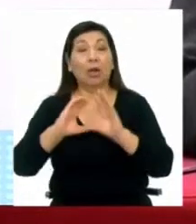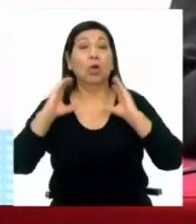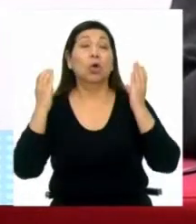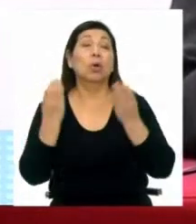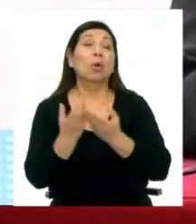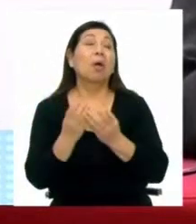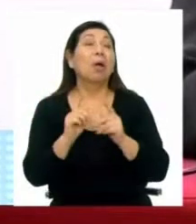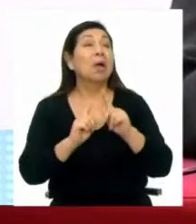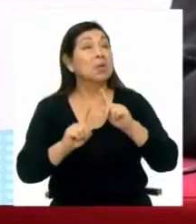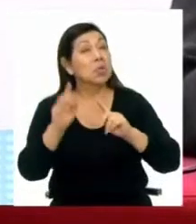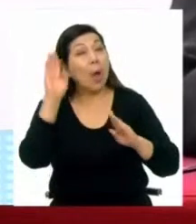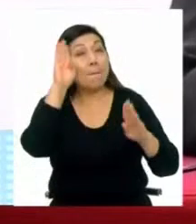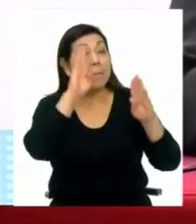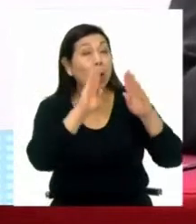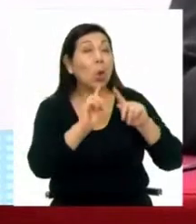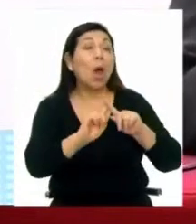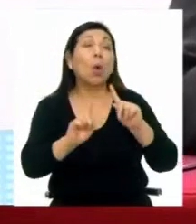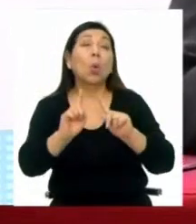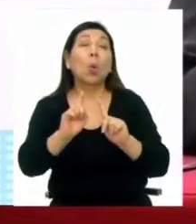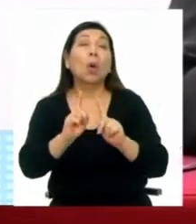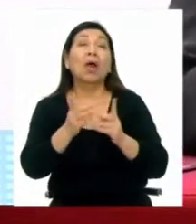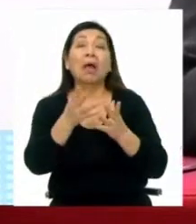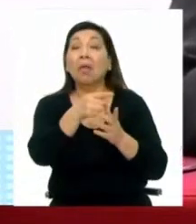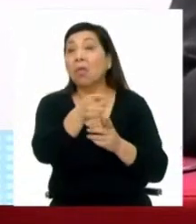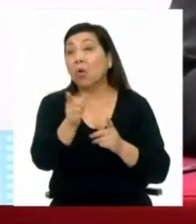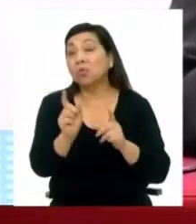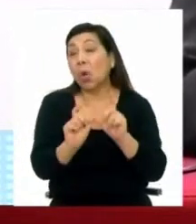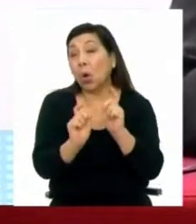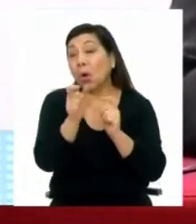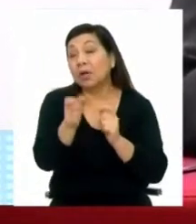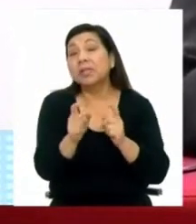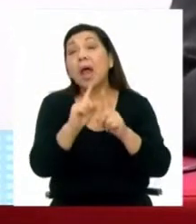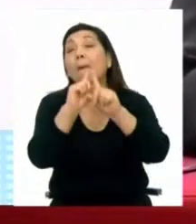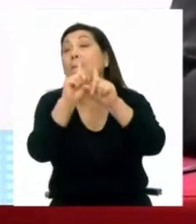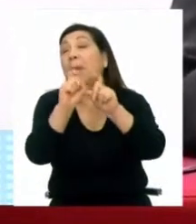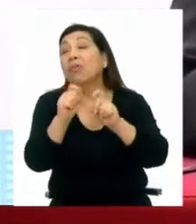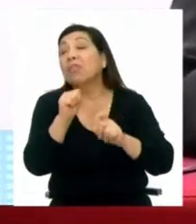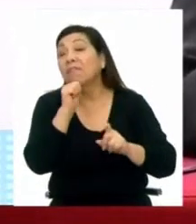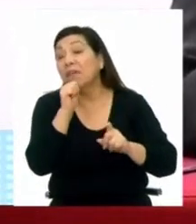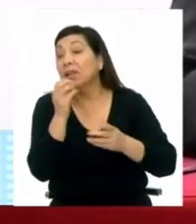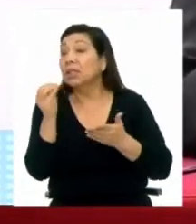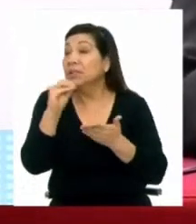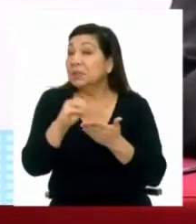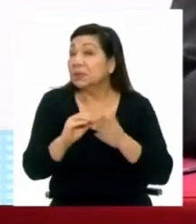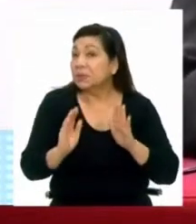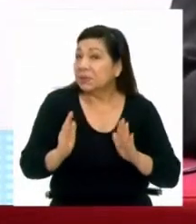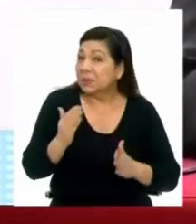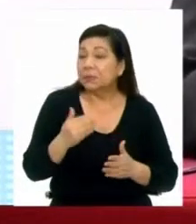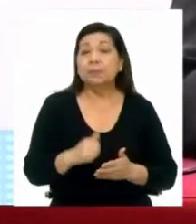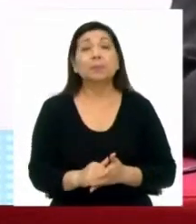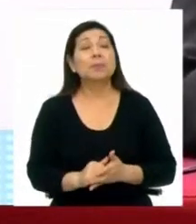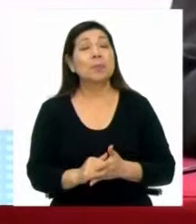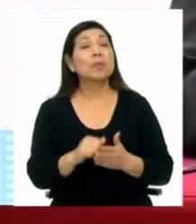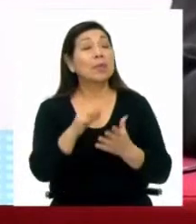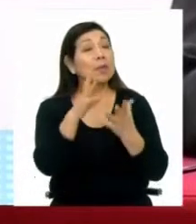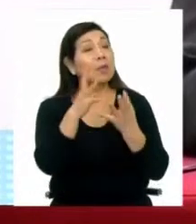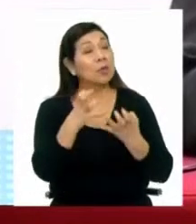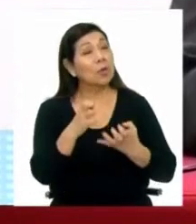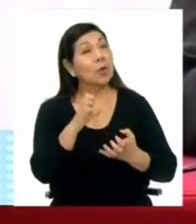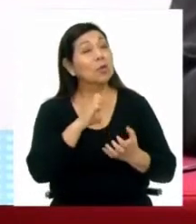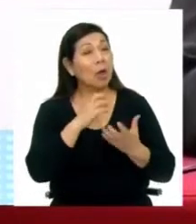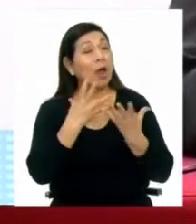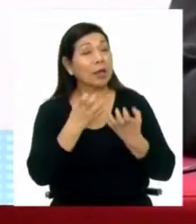responder a varias de las preocupaciones también que el Congreso tenía, ¿no? Entonces, en función a eso, yo